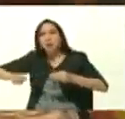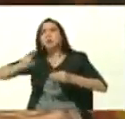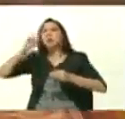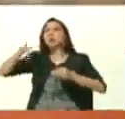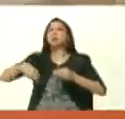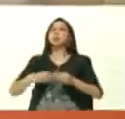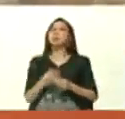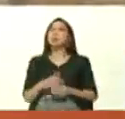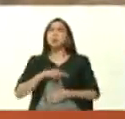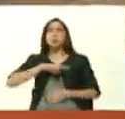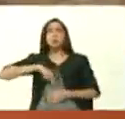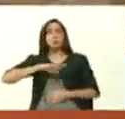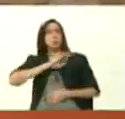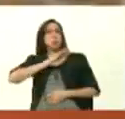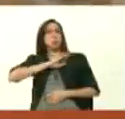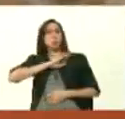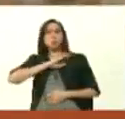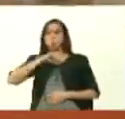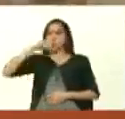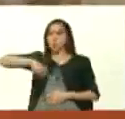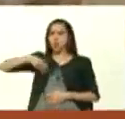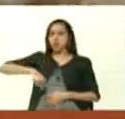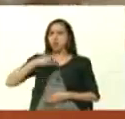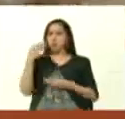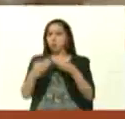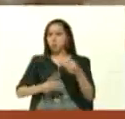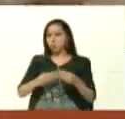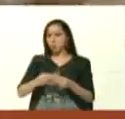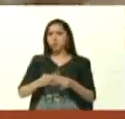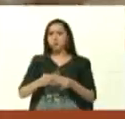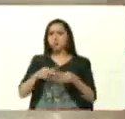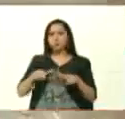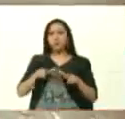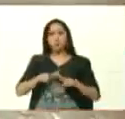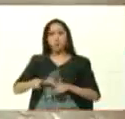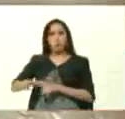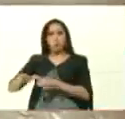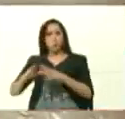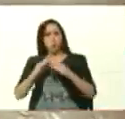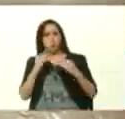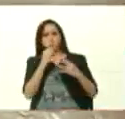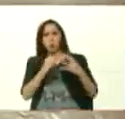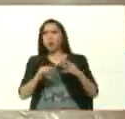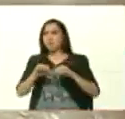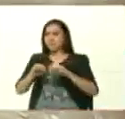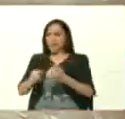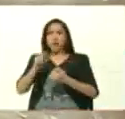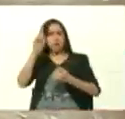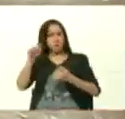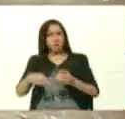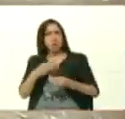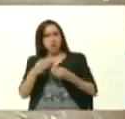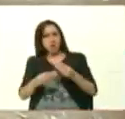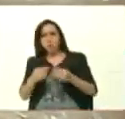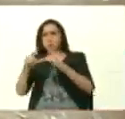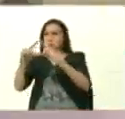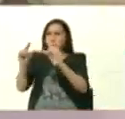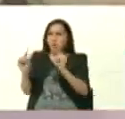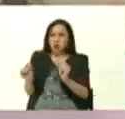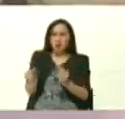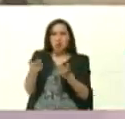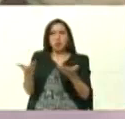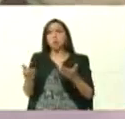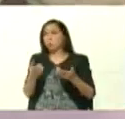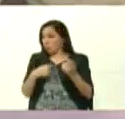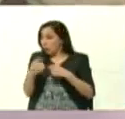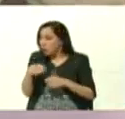fabricación de nosotros mismos aquí en la panificadora que queda en Pariata. Hacemos todo tipo de pan pastelitos. ¿Y todo se